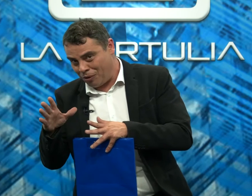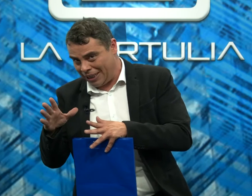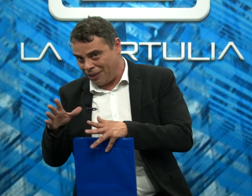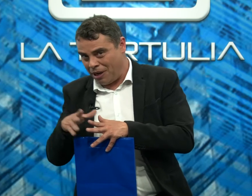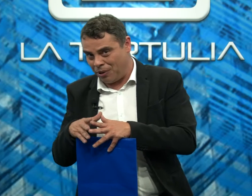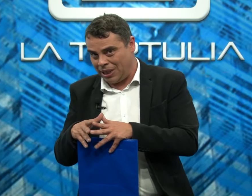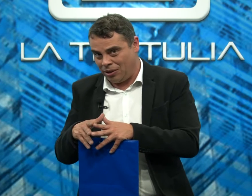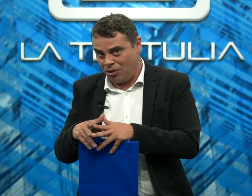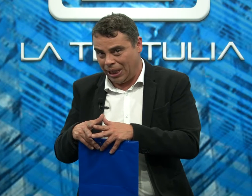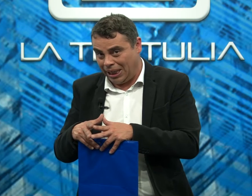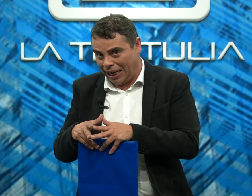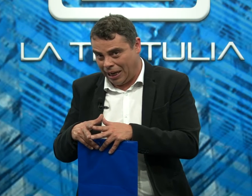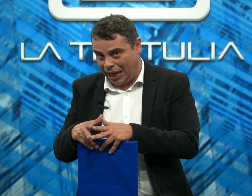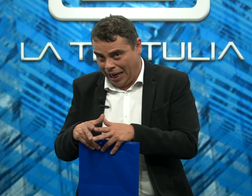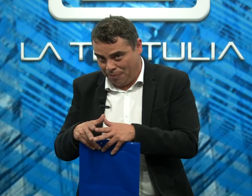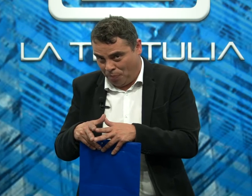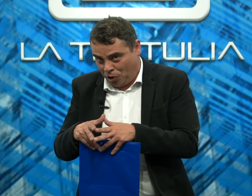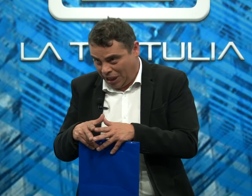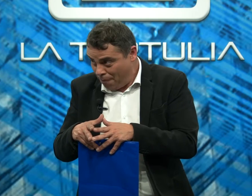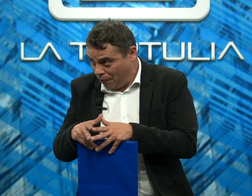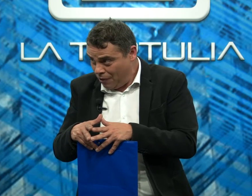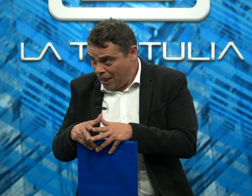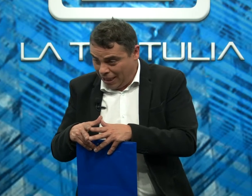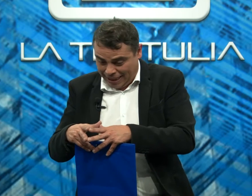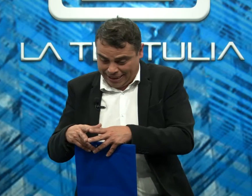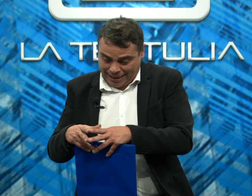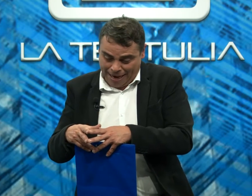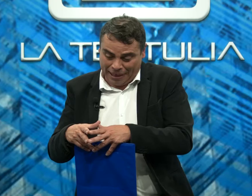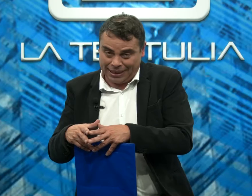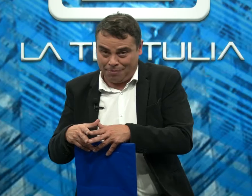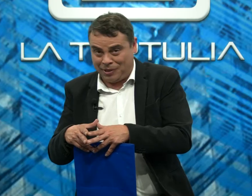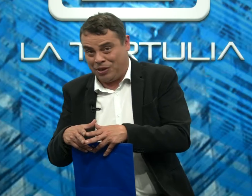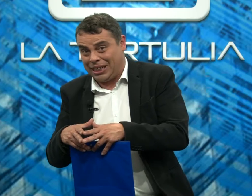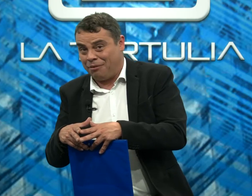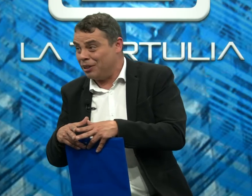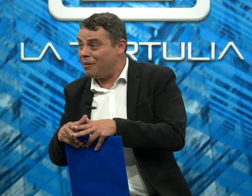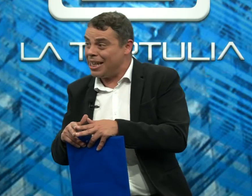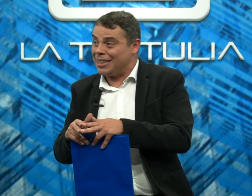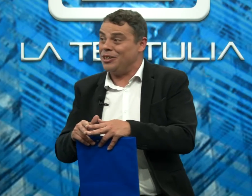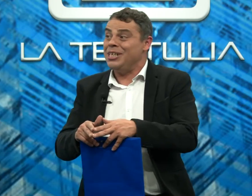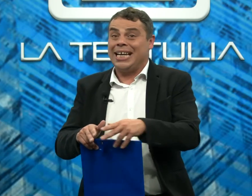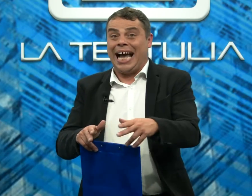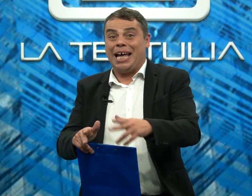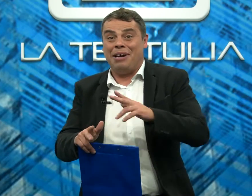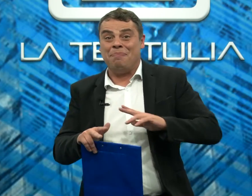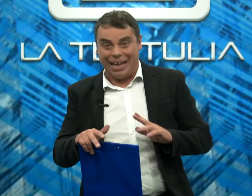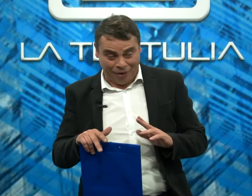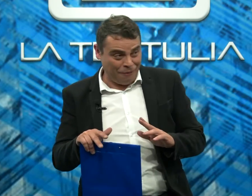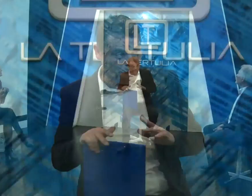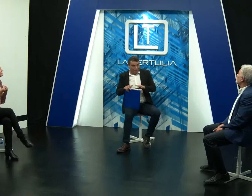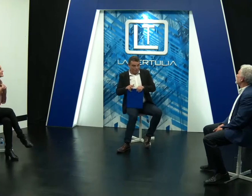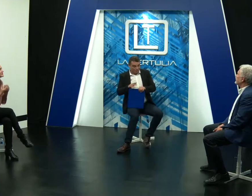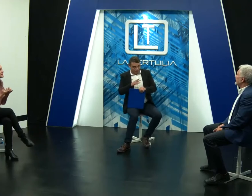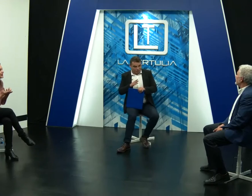con más de un 49% y que en poco tiempo esa participación del Cabildo vaya mentira. Siendo cada vez